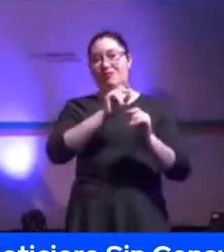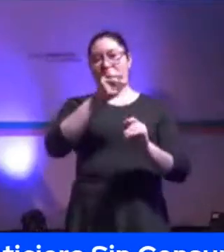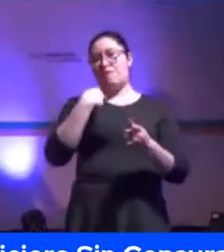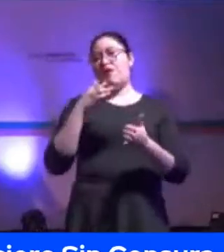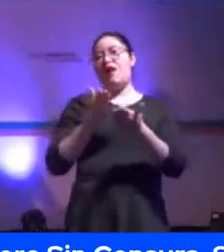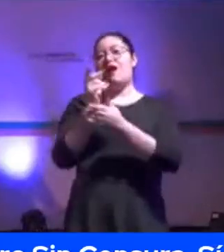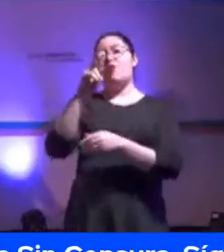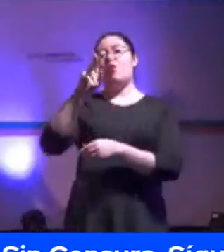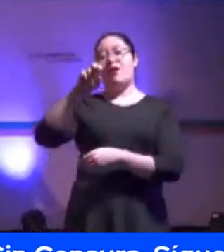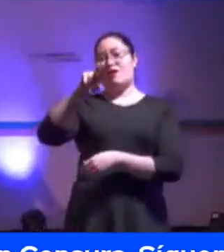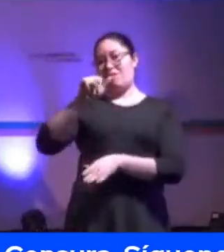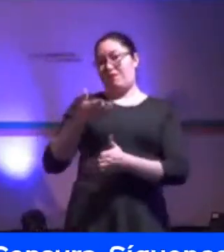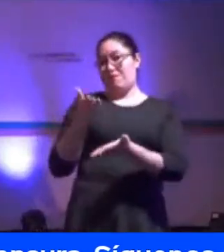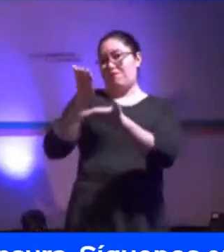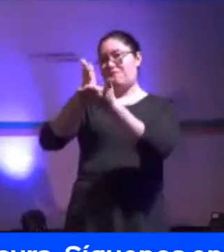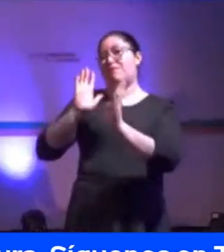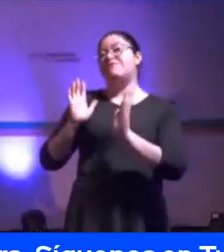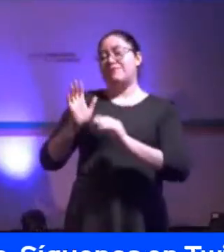Ucrania.